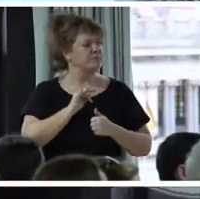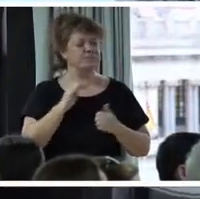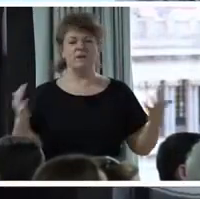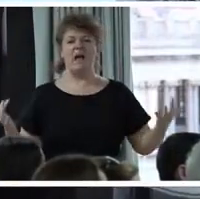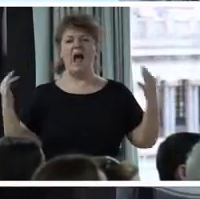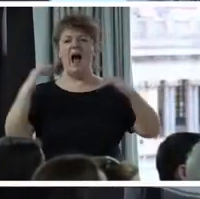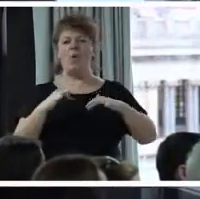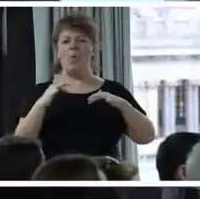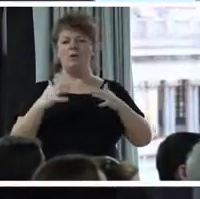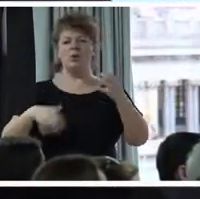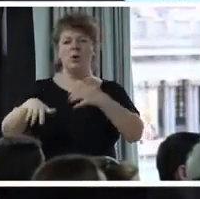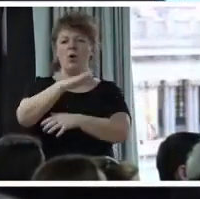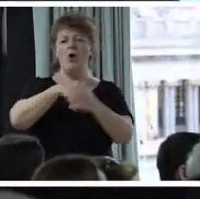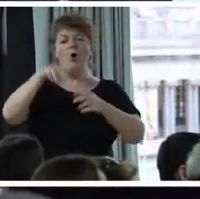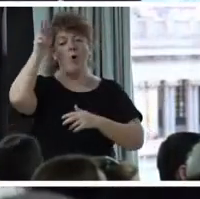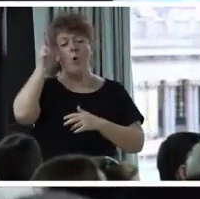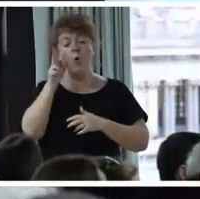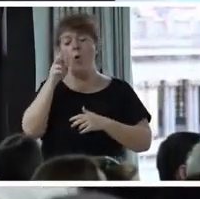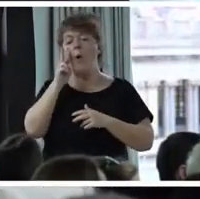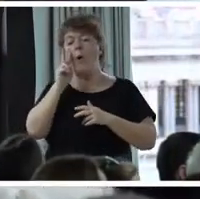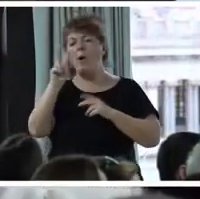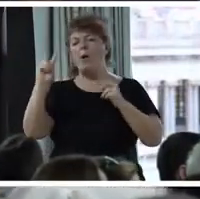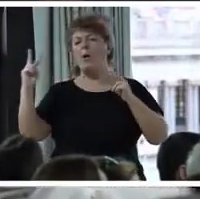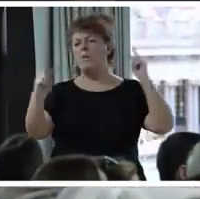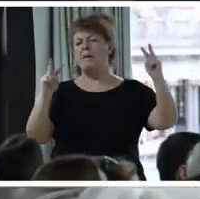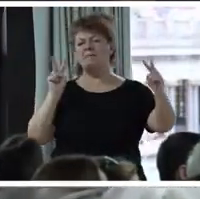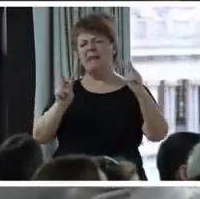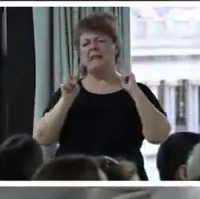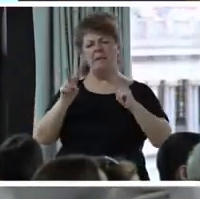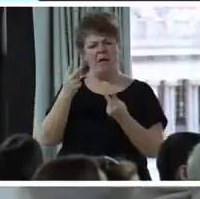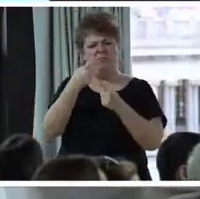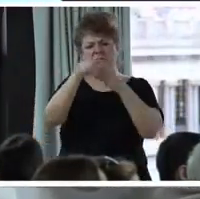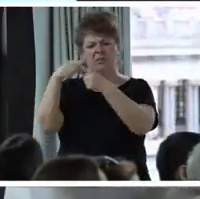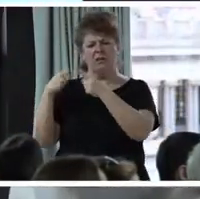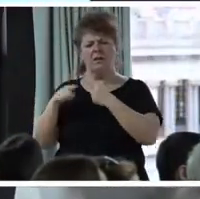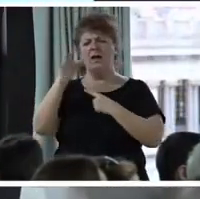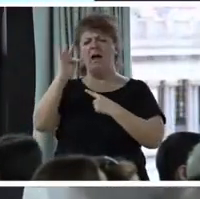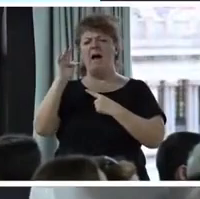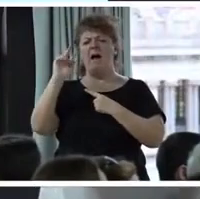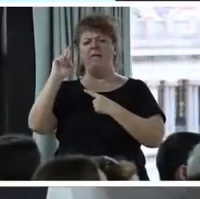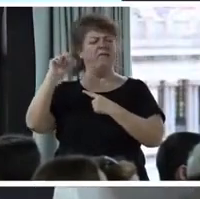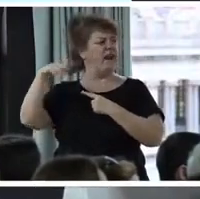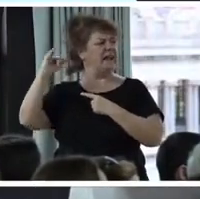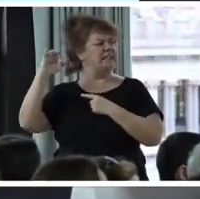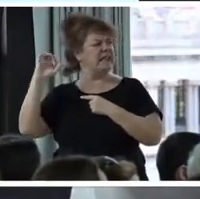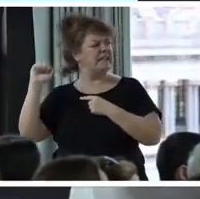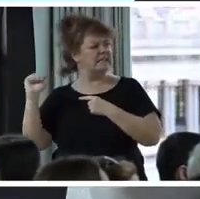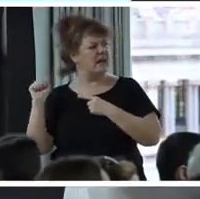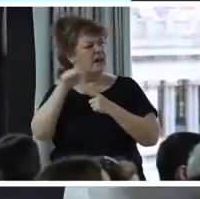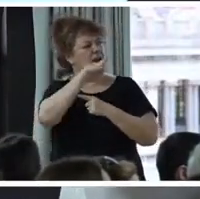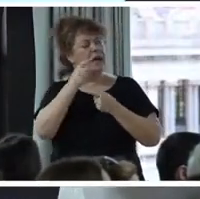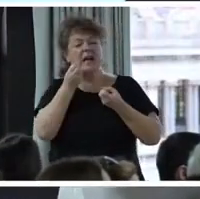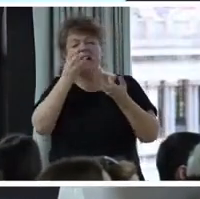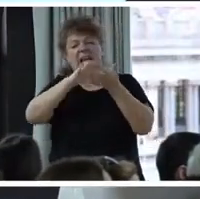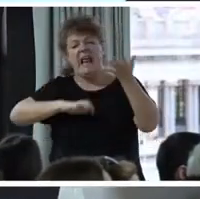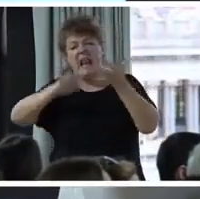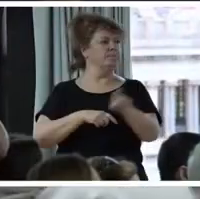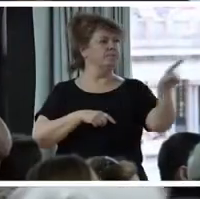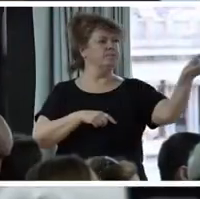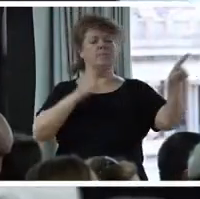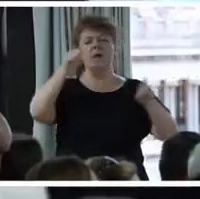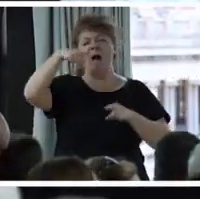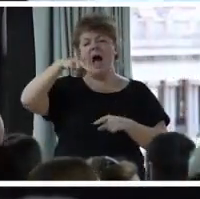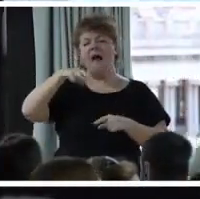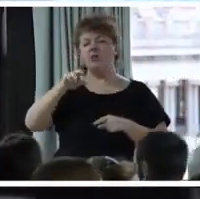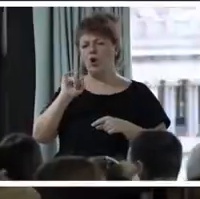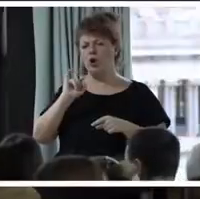encuentro yo diría que de lujo con perspectivas muy diferentes vamos a contar con Francesca albanese que es relatora de